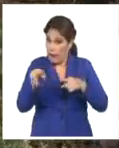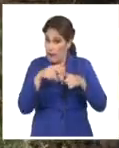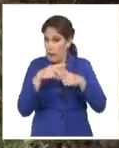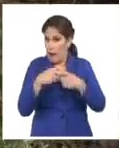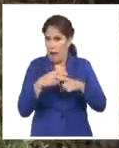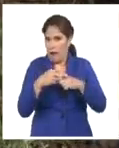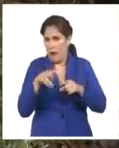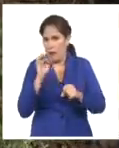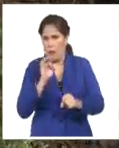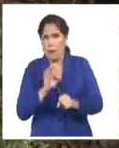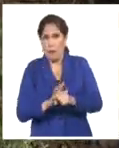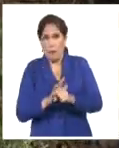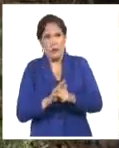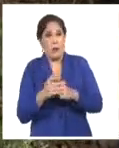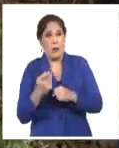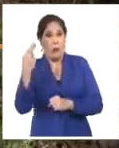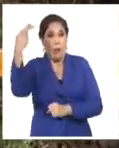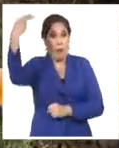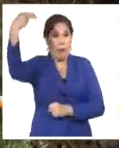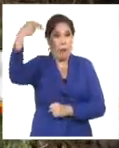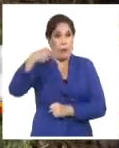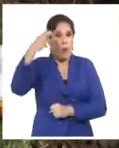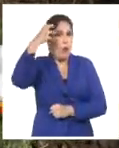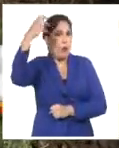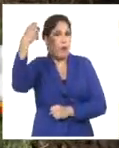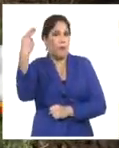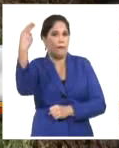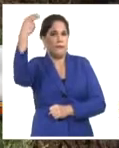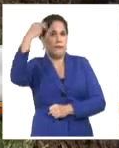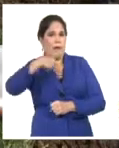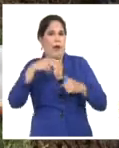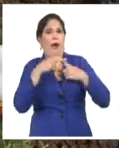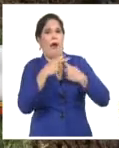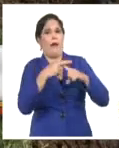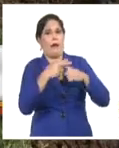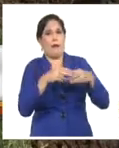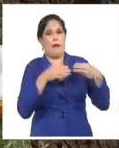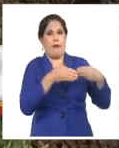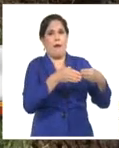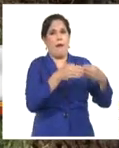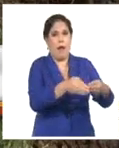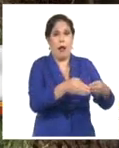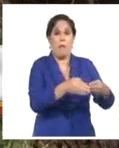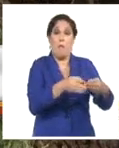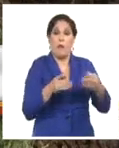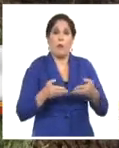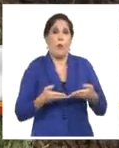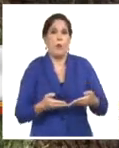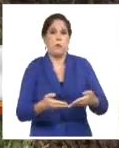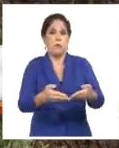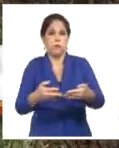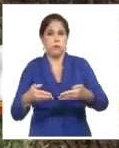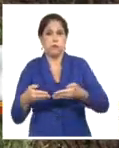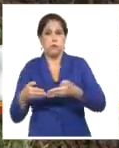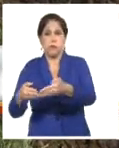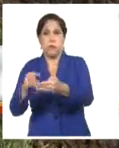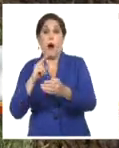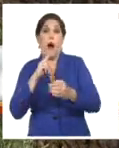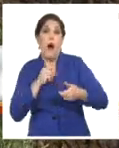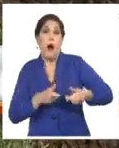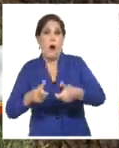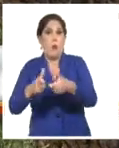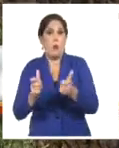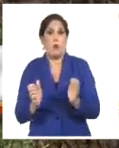nace de una indicación de la máxima dirección del país por la situación que estábamos presentando con el abastecimiento de